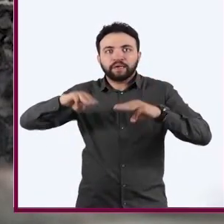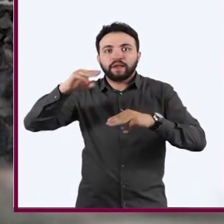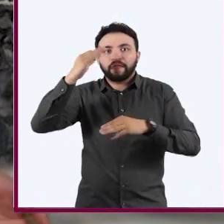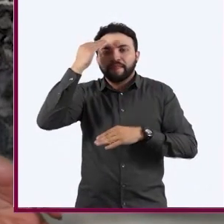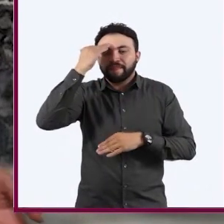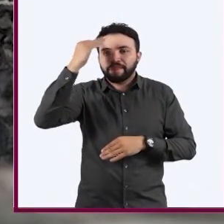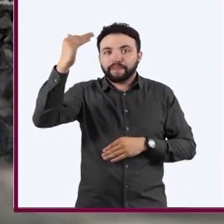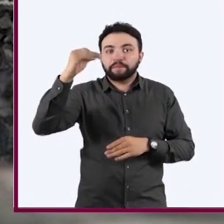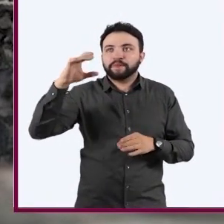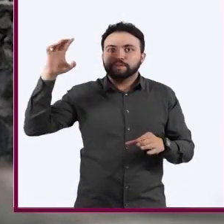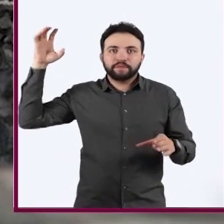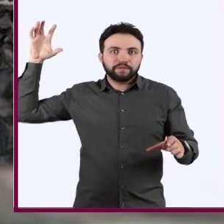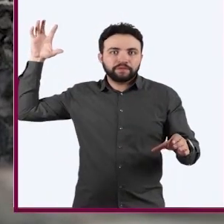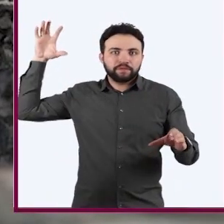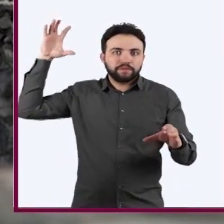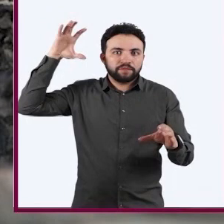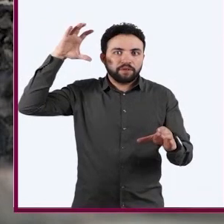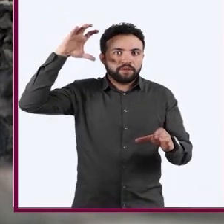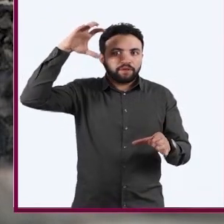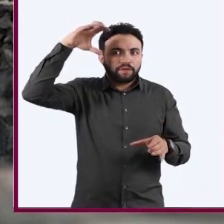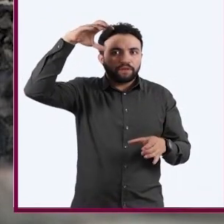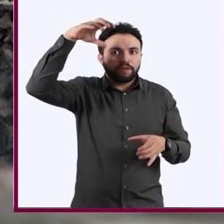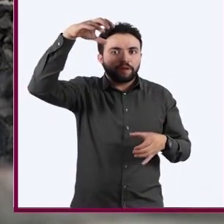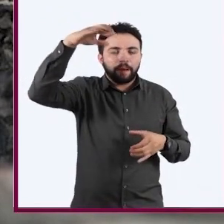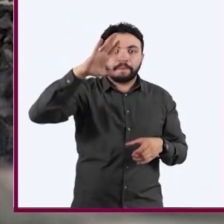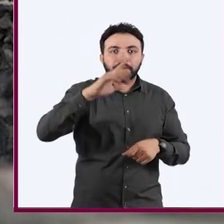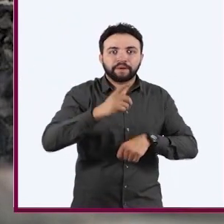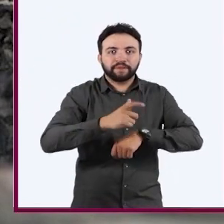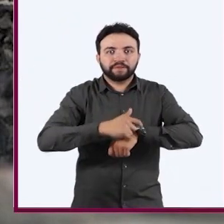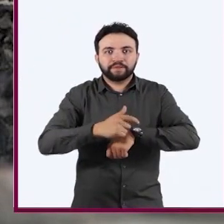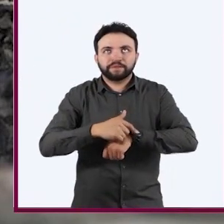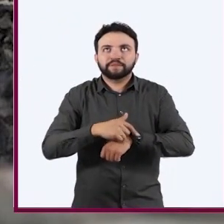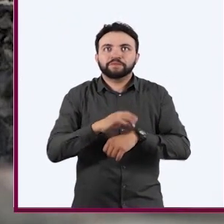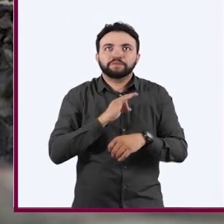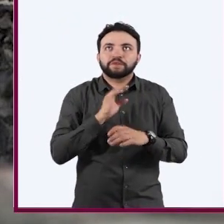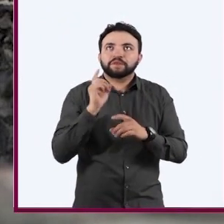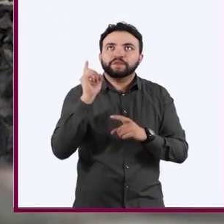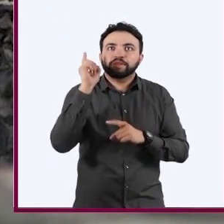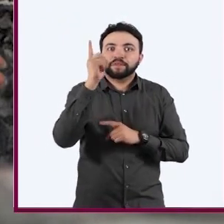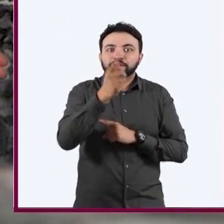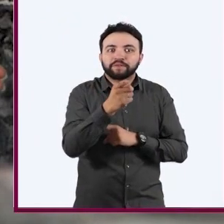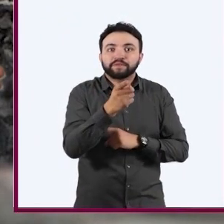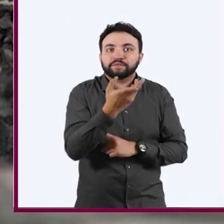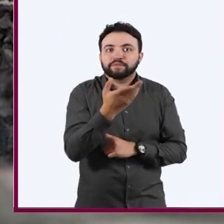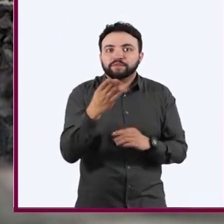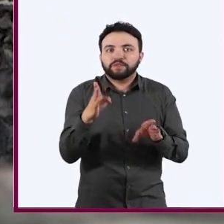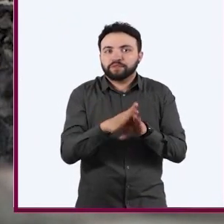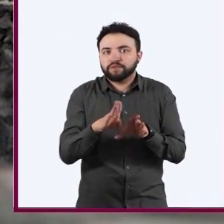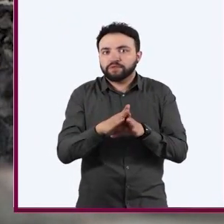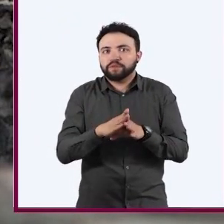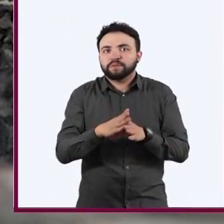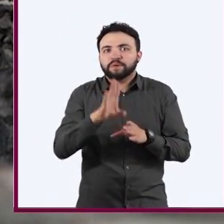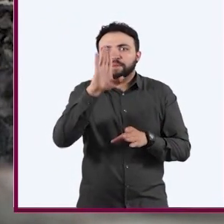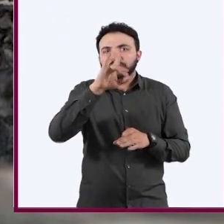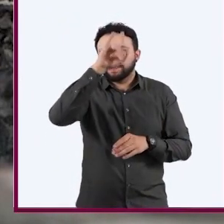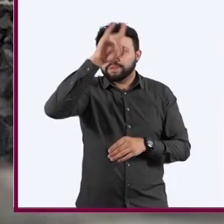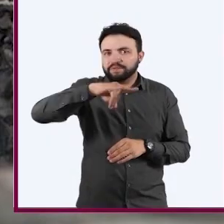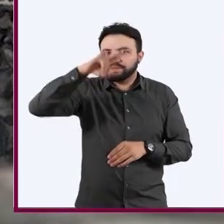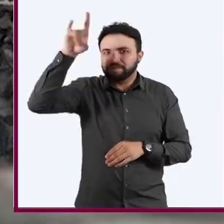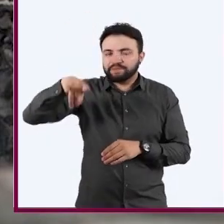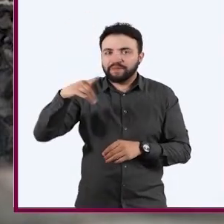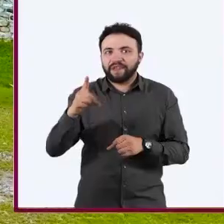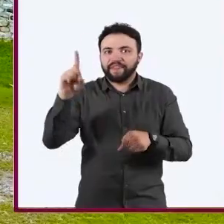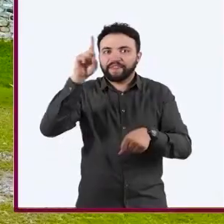el paso del tiempo de acuerdo a la posición de los rayos del sol proyectados dentro de la cueva. De alguna manera se trata de una especie